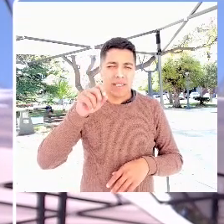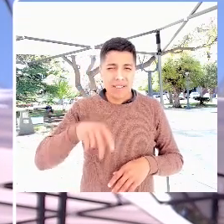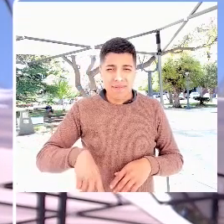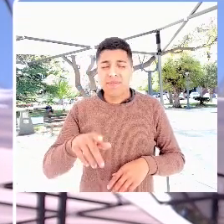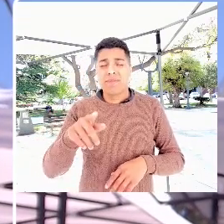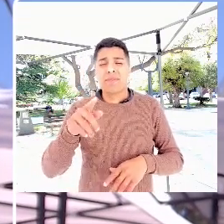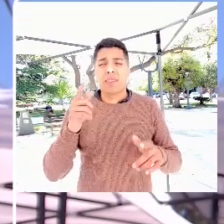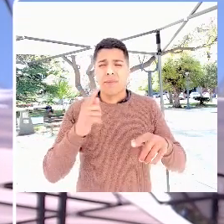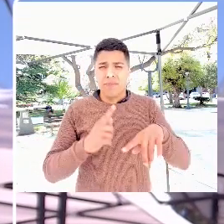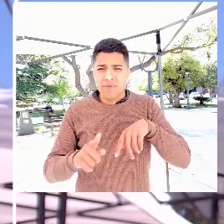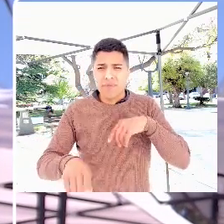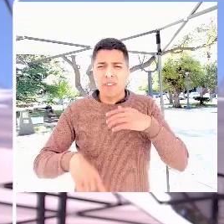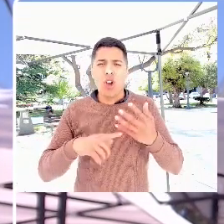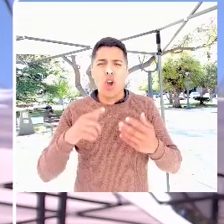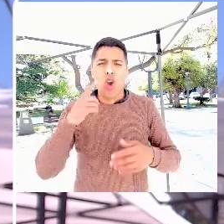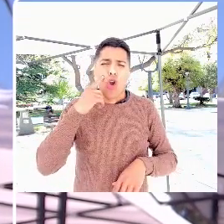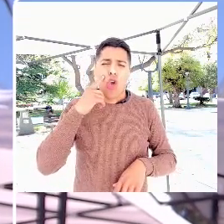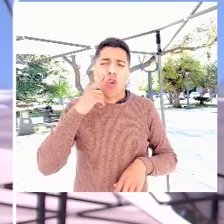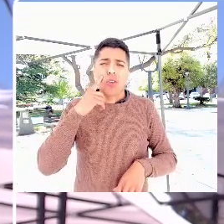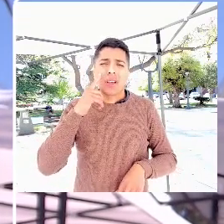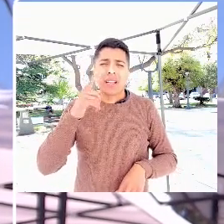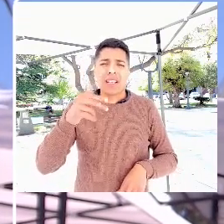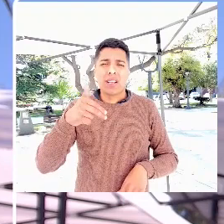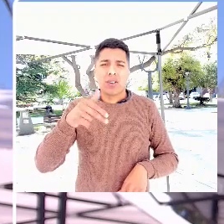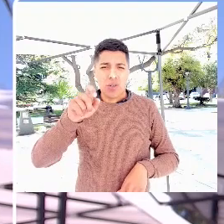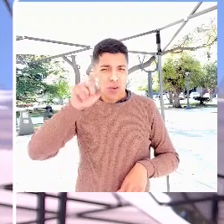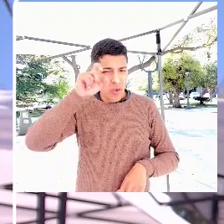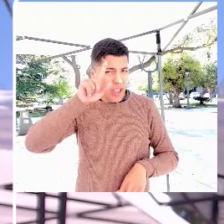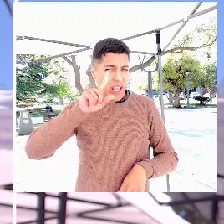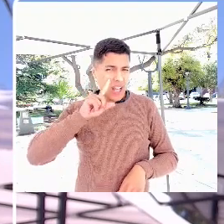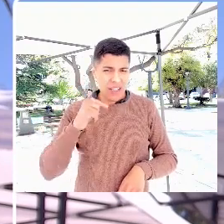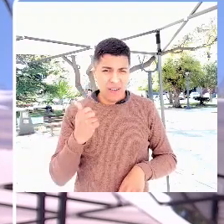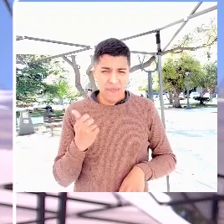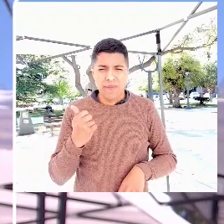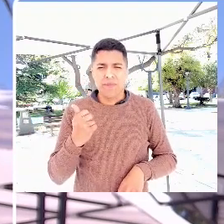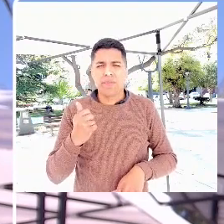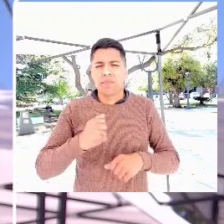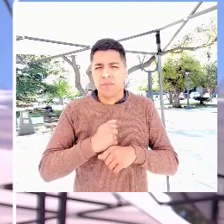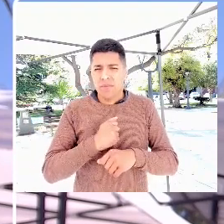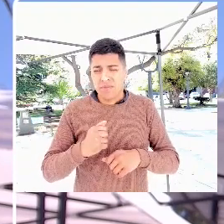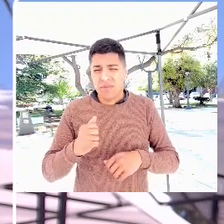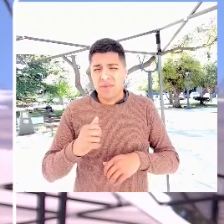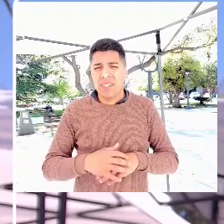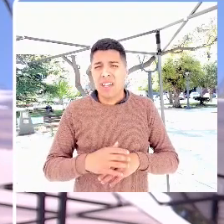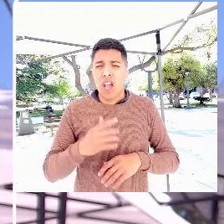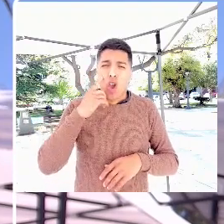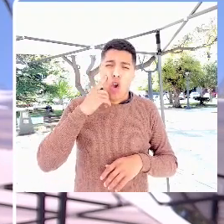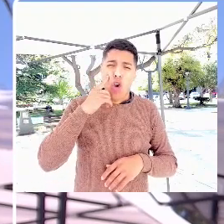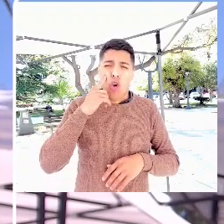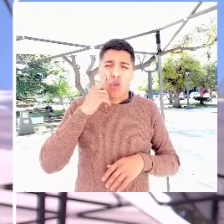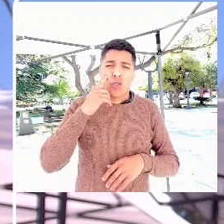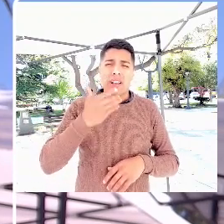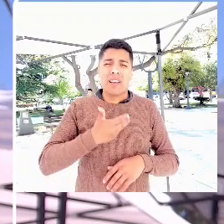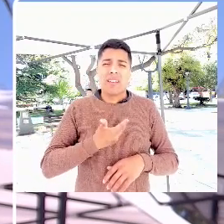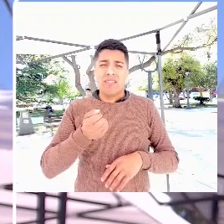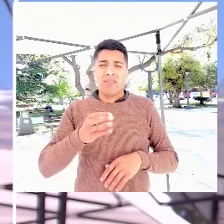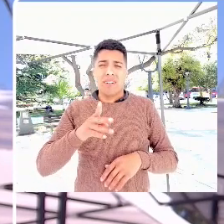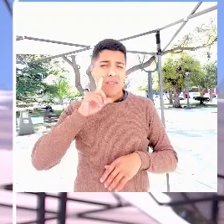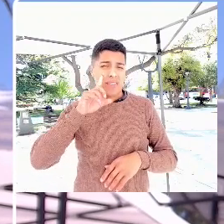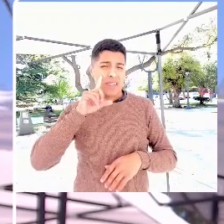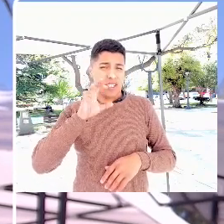Afirmativo. Concejala Noelia Santino. Afirmativo. Concejal Fabricio